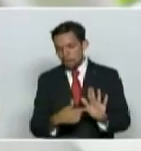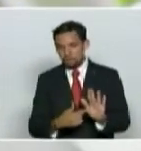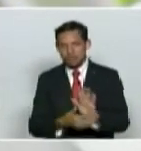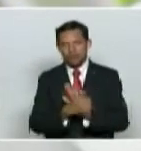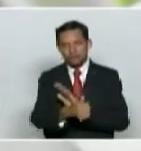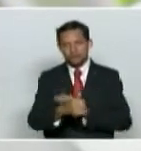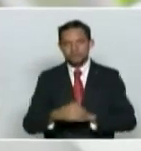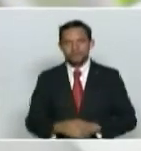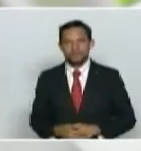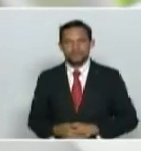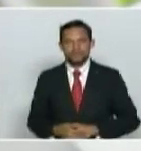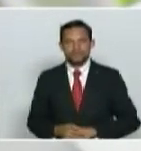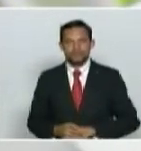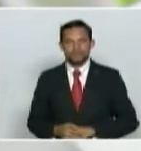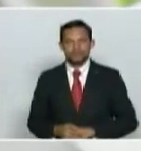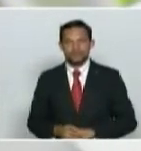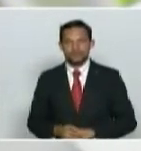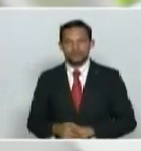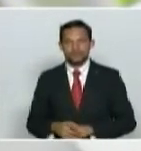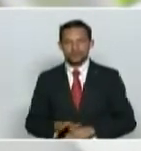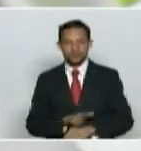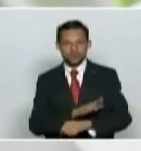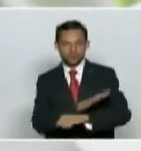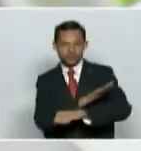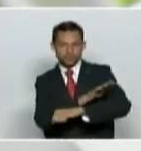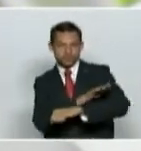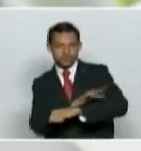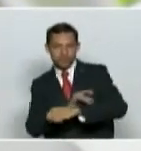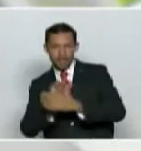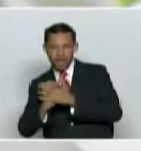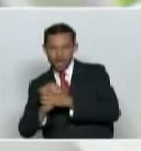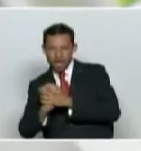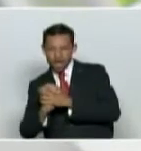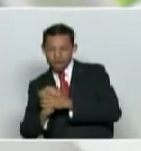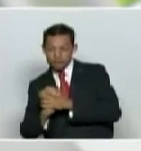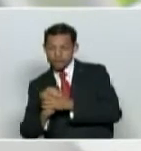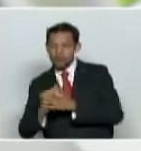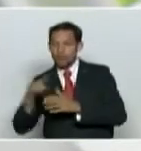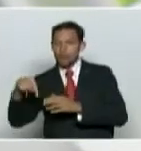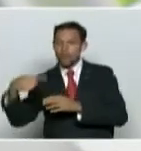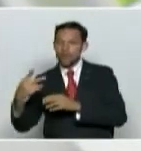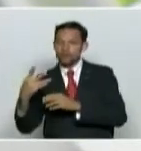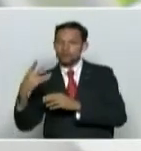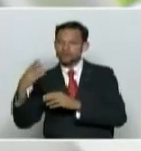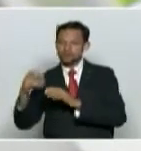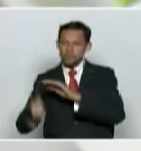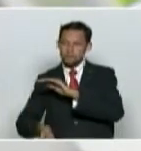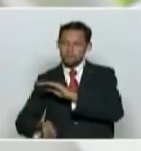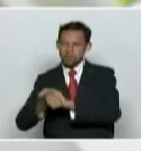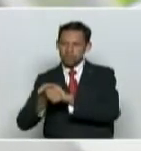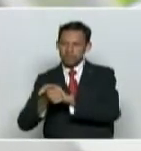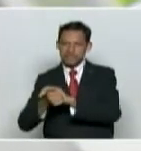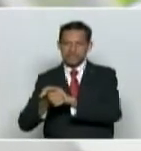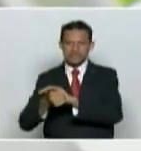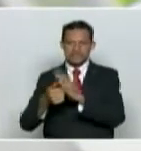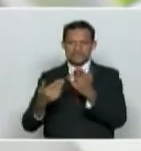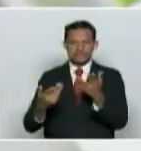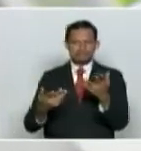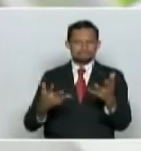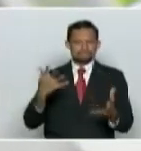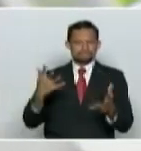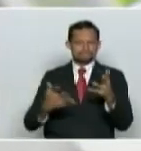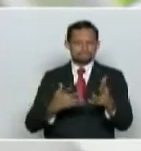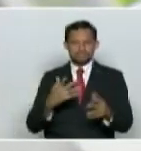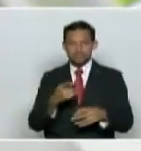gente le ha gustado. Que un amigo tuyo y tu propia esposa mancharon tu hogar. No le temo a